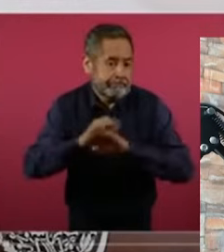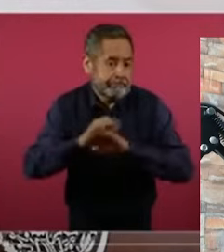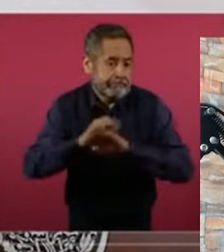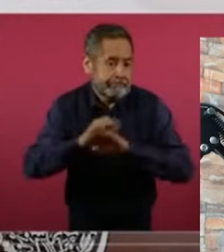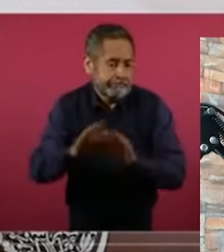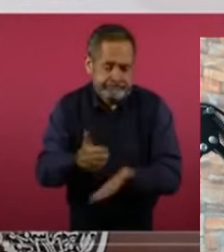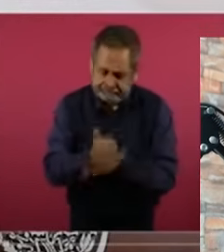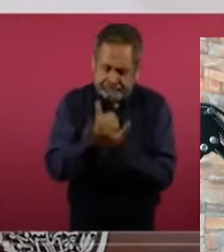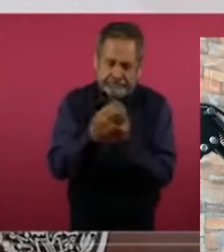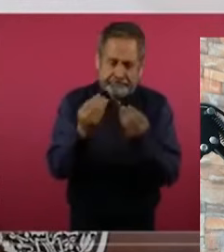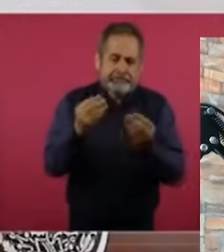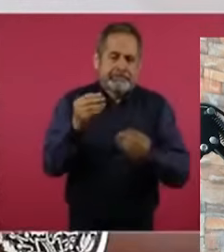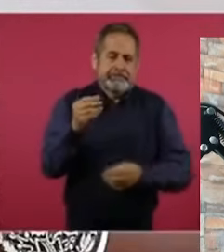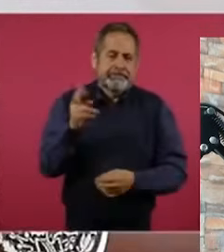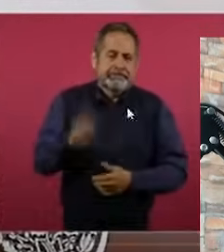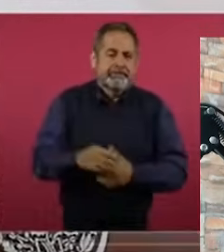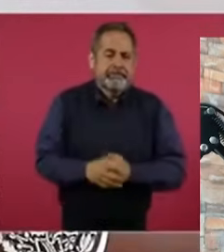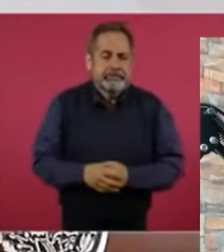viendo.